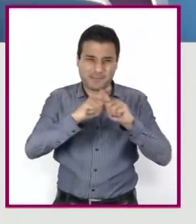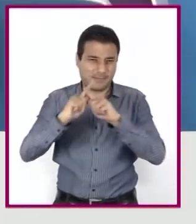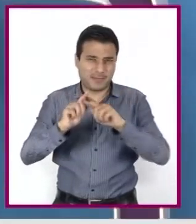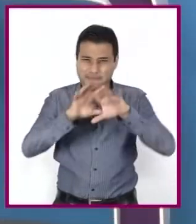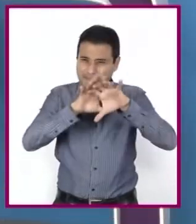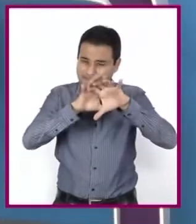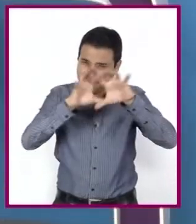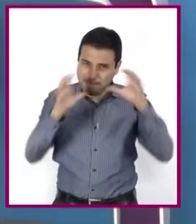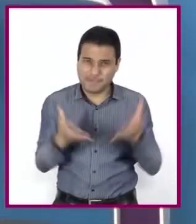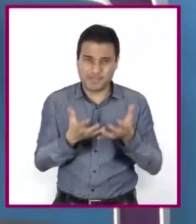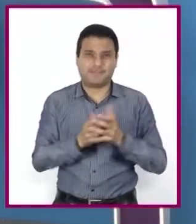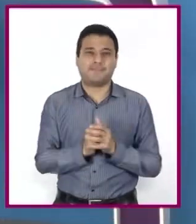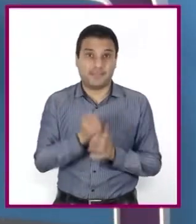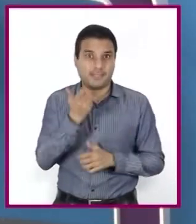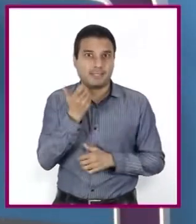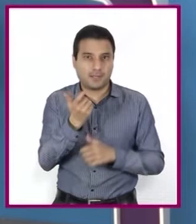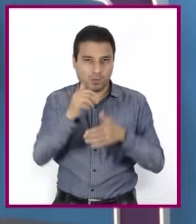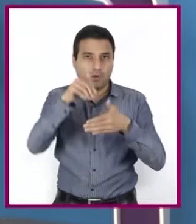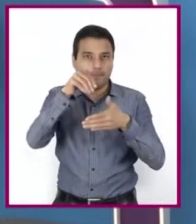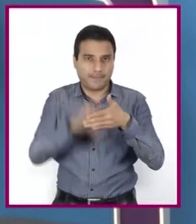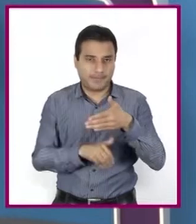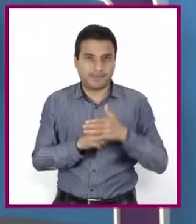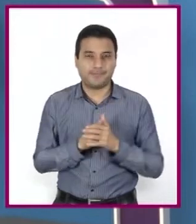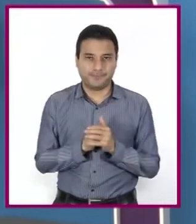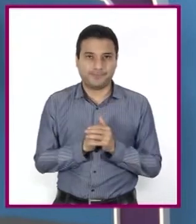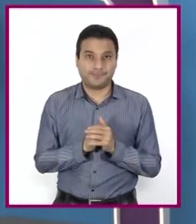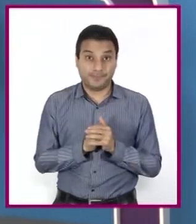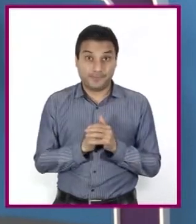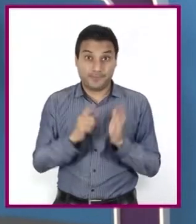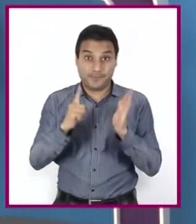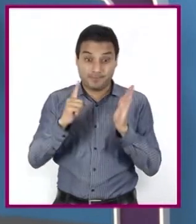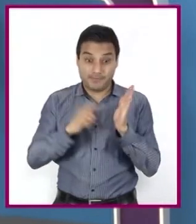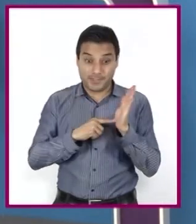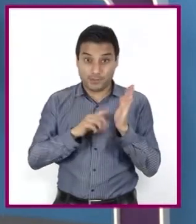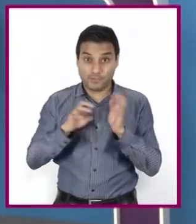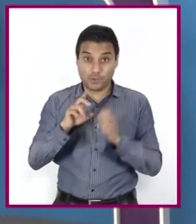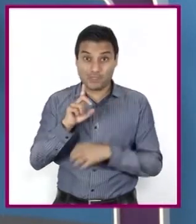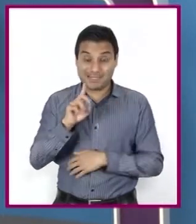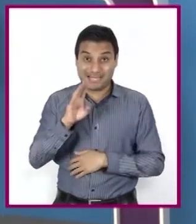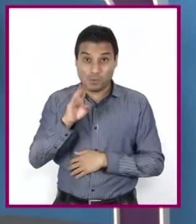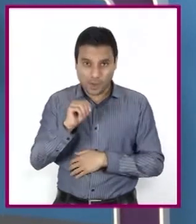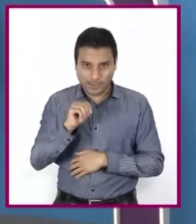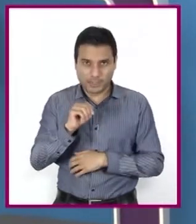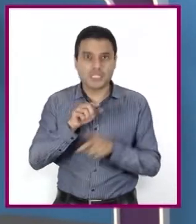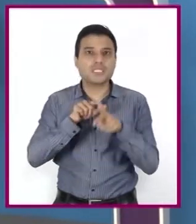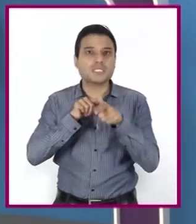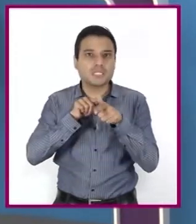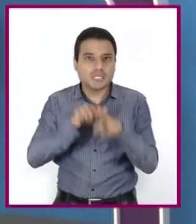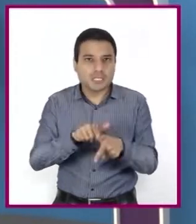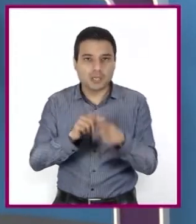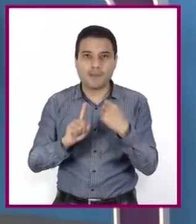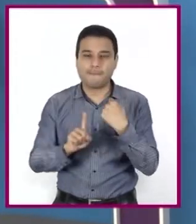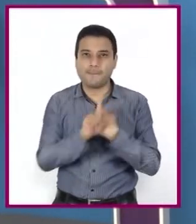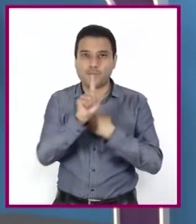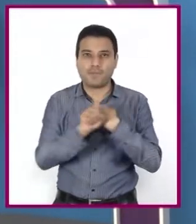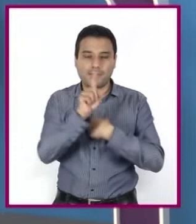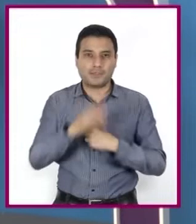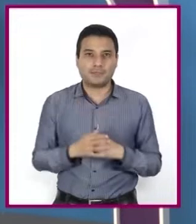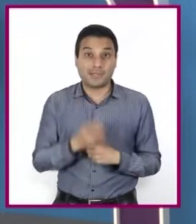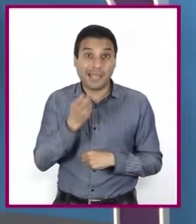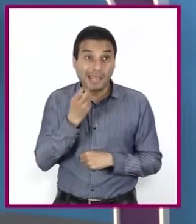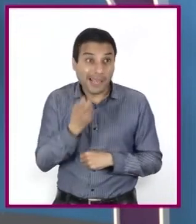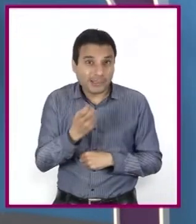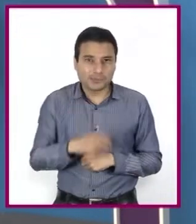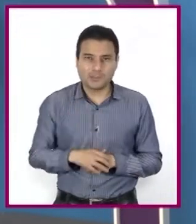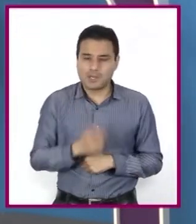periféricos, persistiendo sus secuelas hasta 1939. Fue la primera crisis que afectó